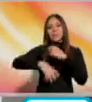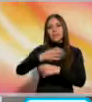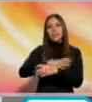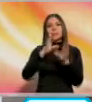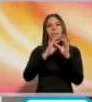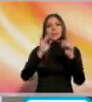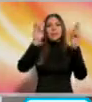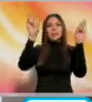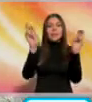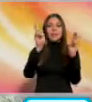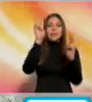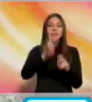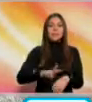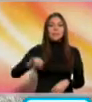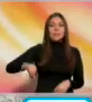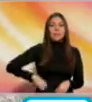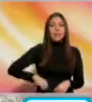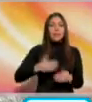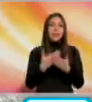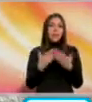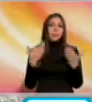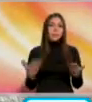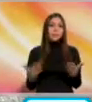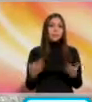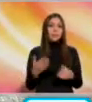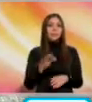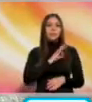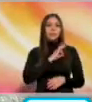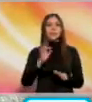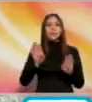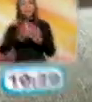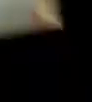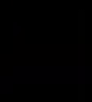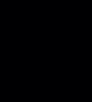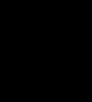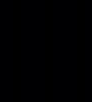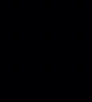temas sumamente interesantes y que ahora nos sacan de órbita. Nosotros hacemos una pausa.